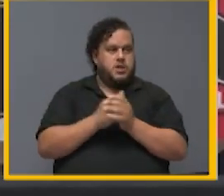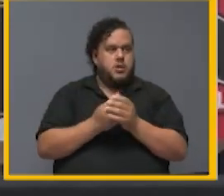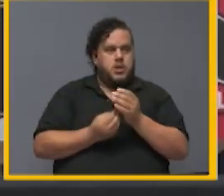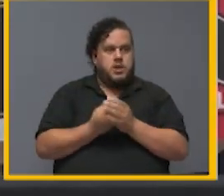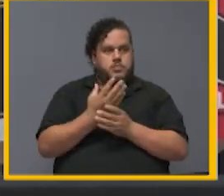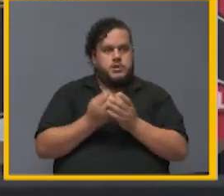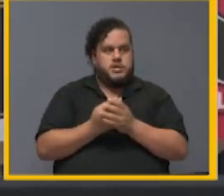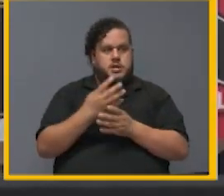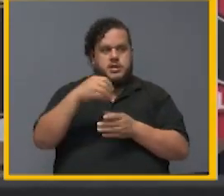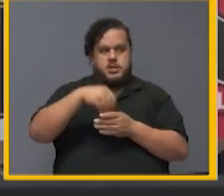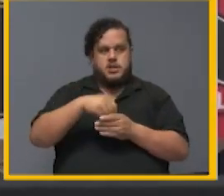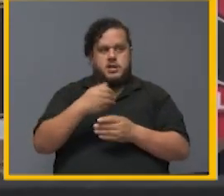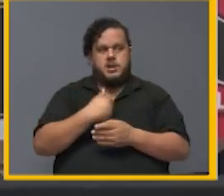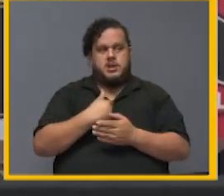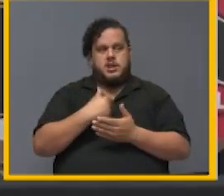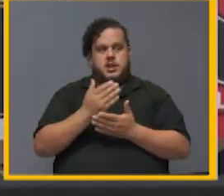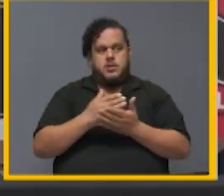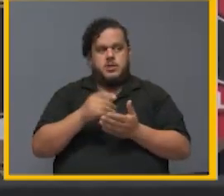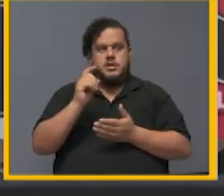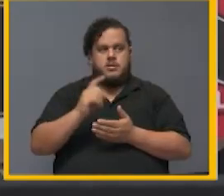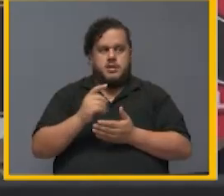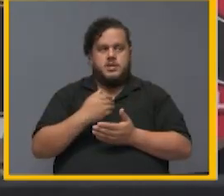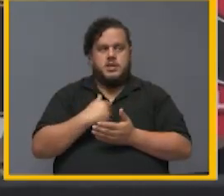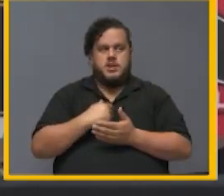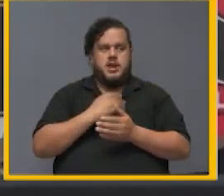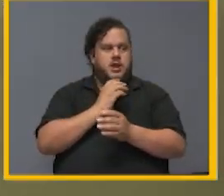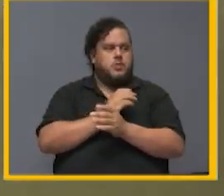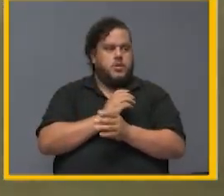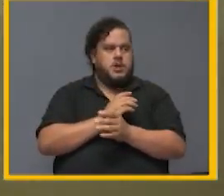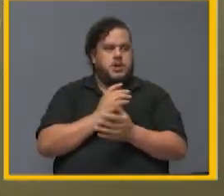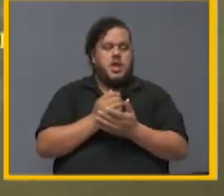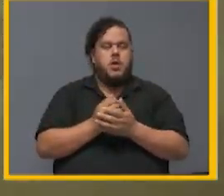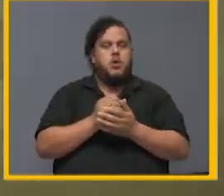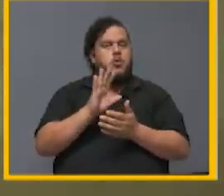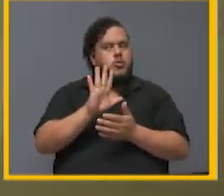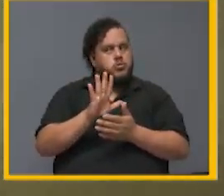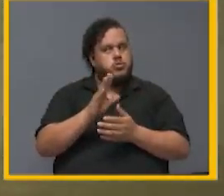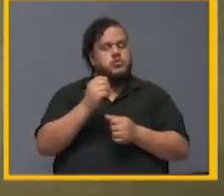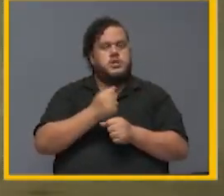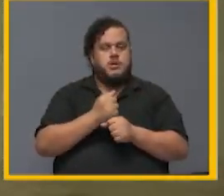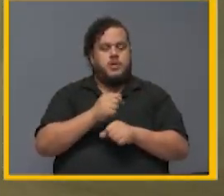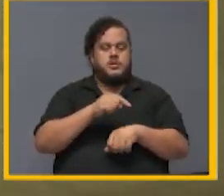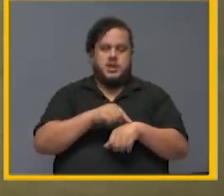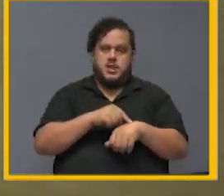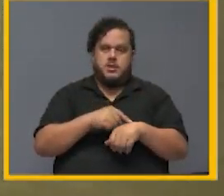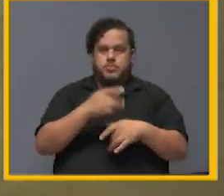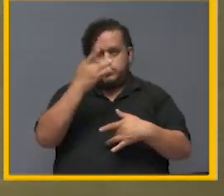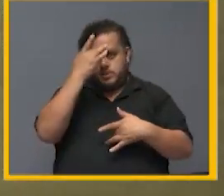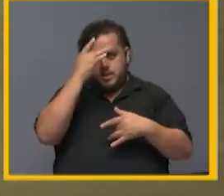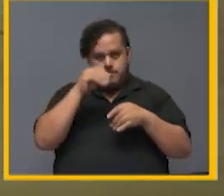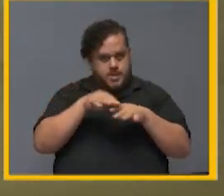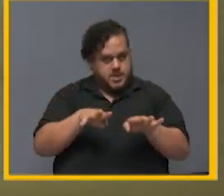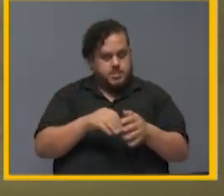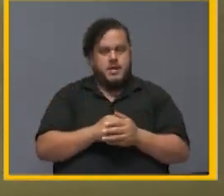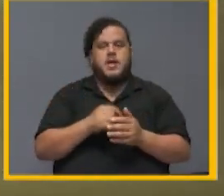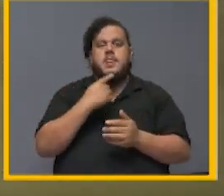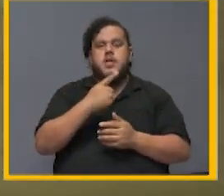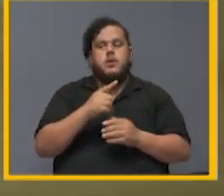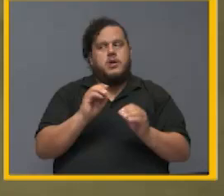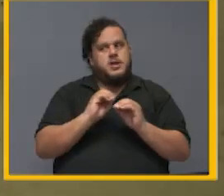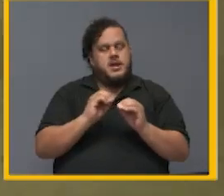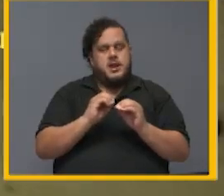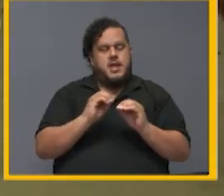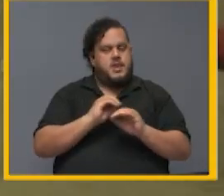internas que tienen algunos tendrían que tener cuidado con sus trabajos en época de pandemia. Dejó claro que no hay nada concreto por el 16